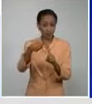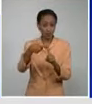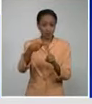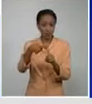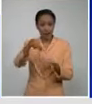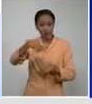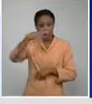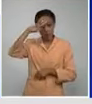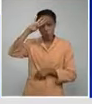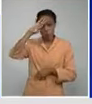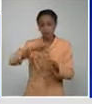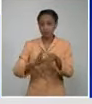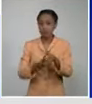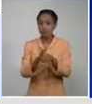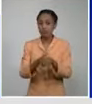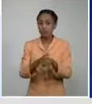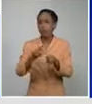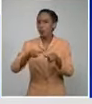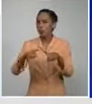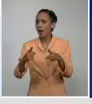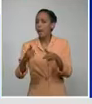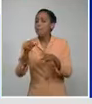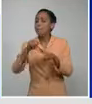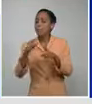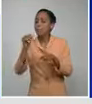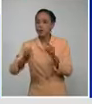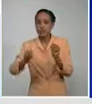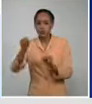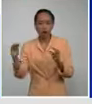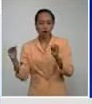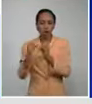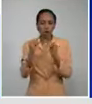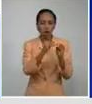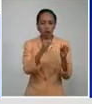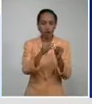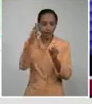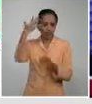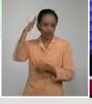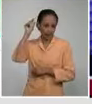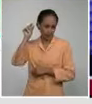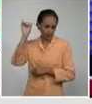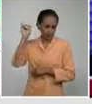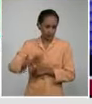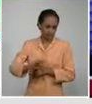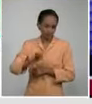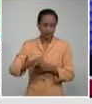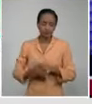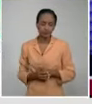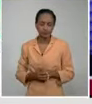Cuba estén vinculados con viajeros internacionales. Ayer,